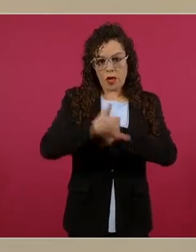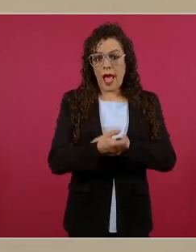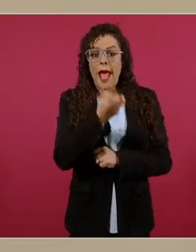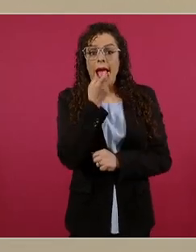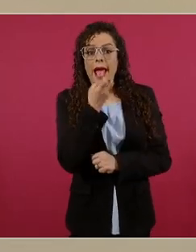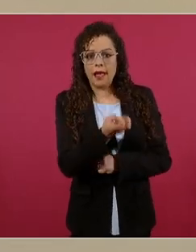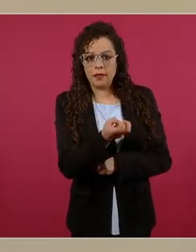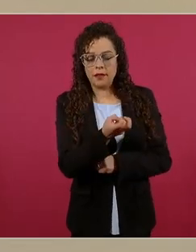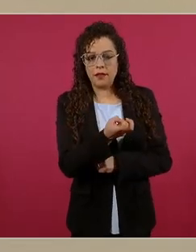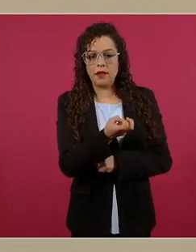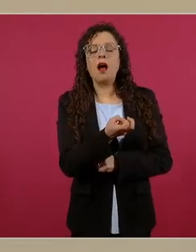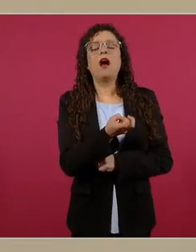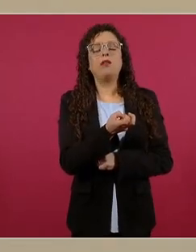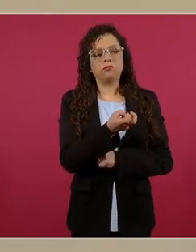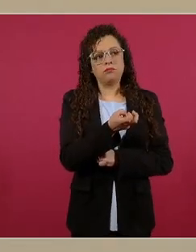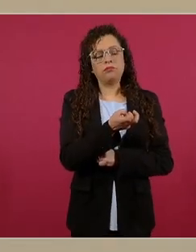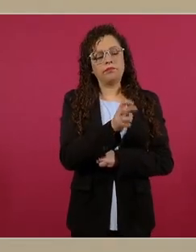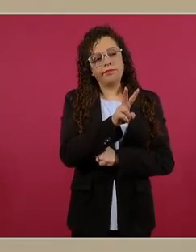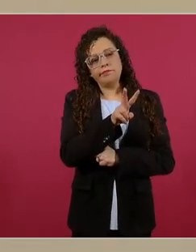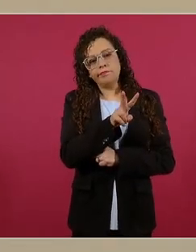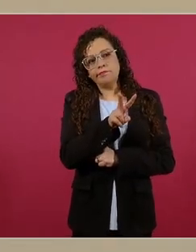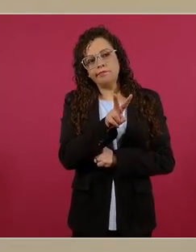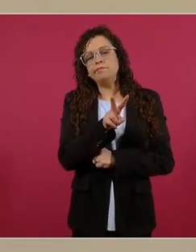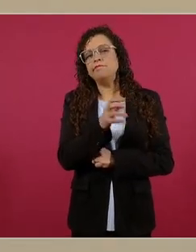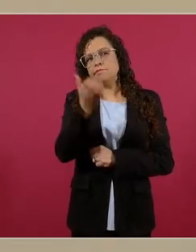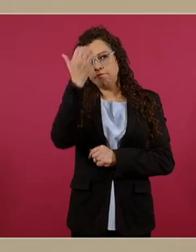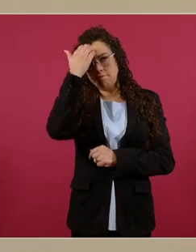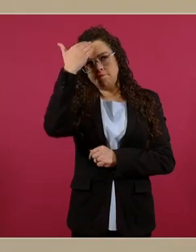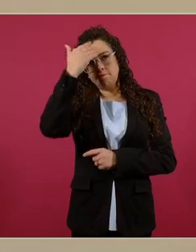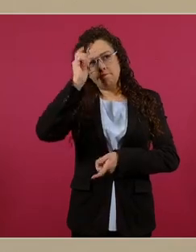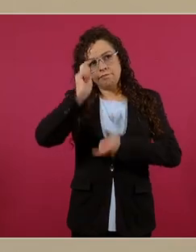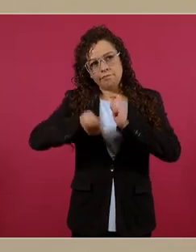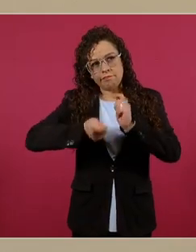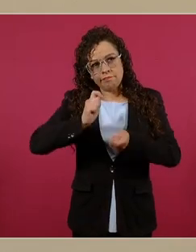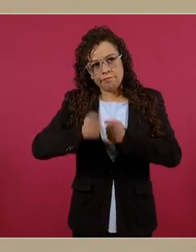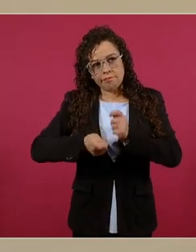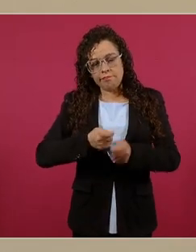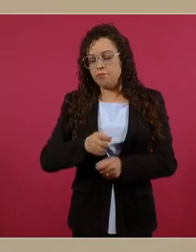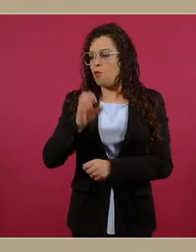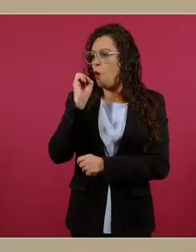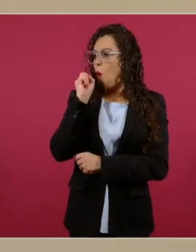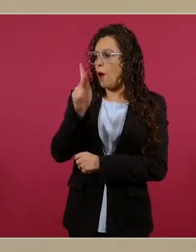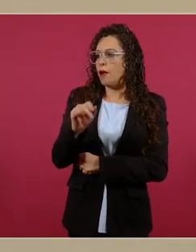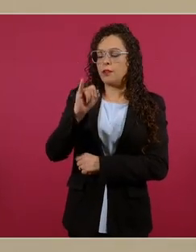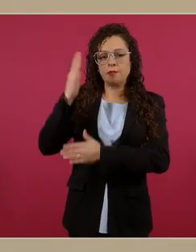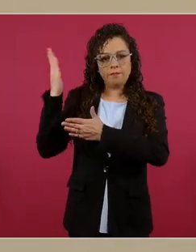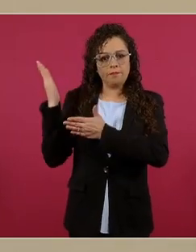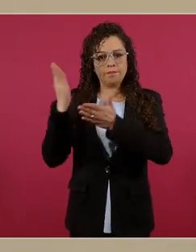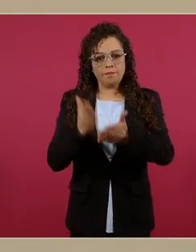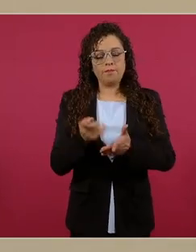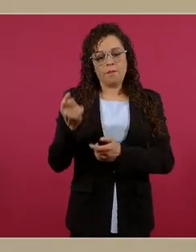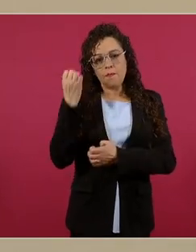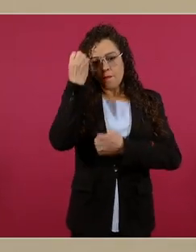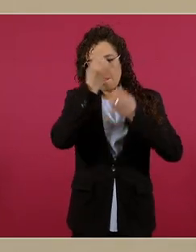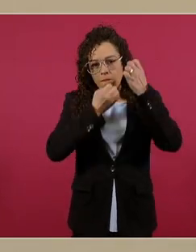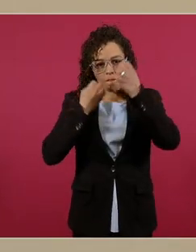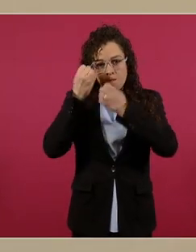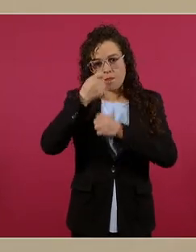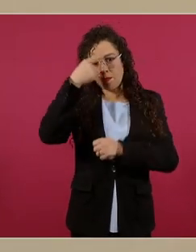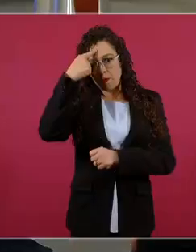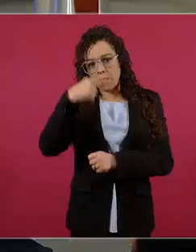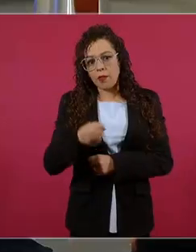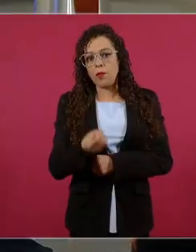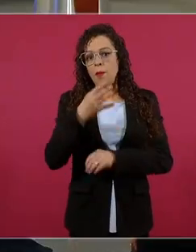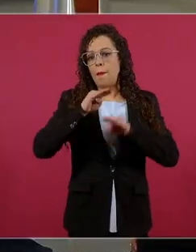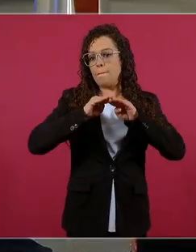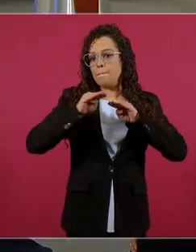permitieron entrar a las comunidades a medir qué tanto estaban sus viviendas o construcciones sobre